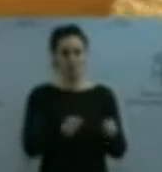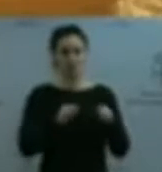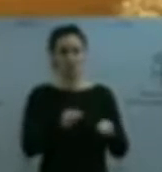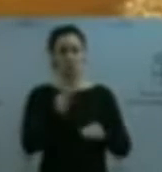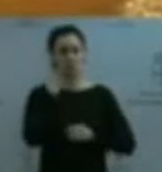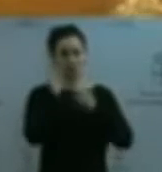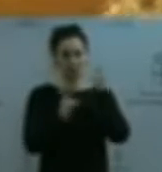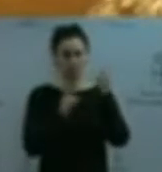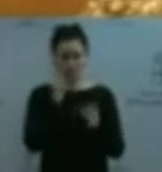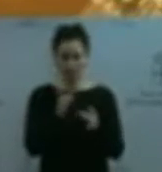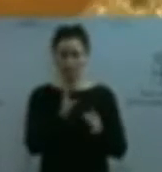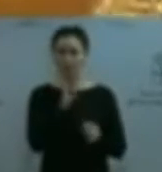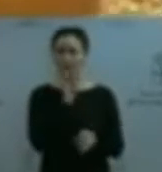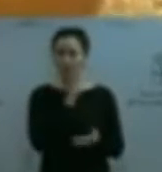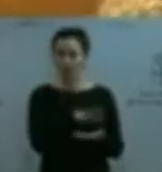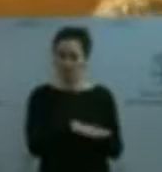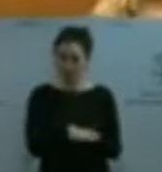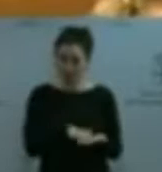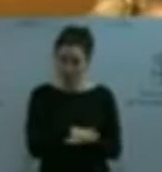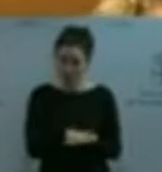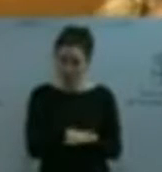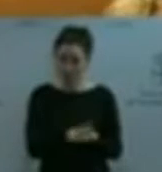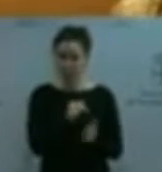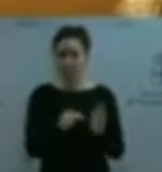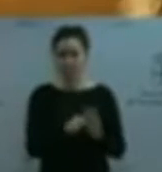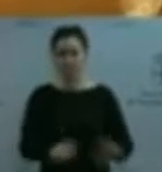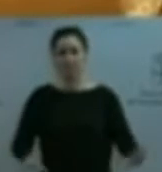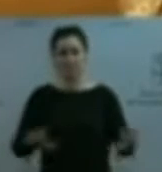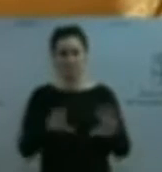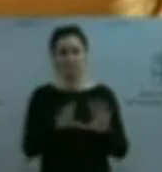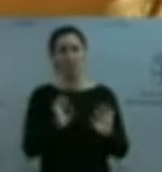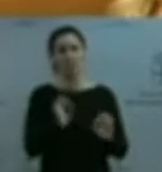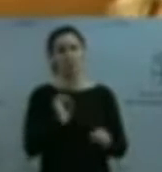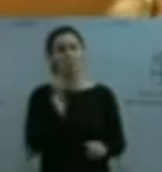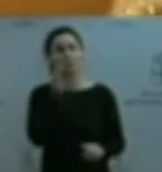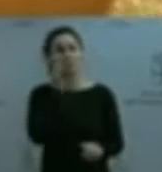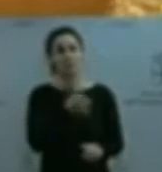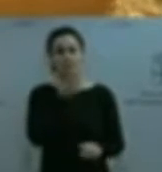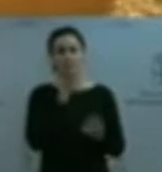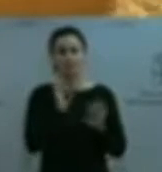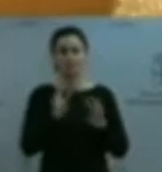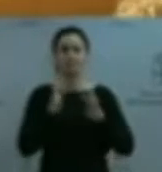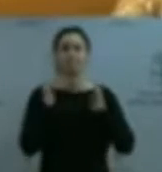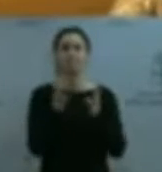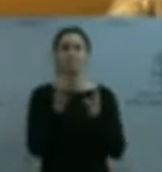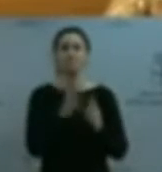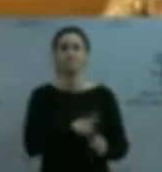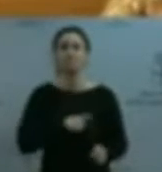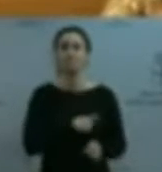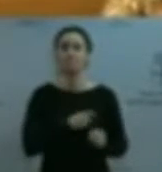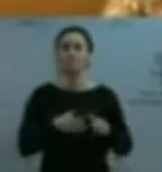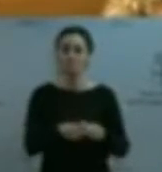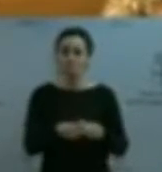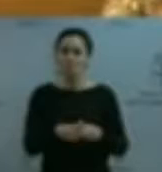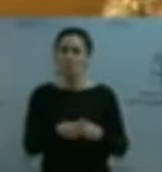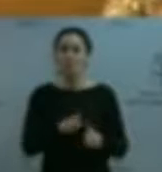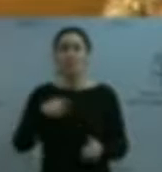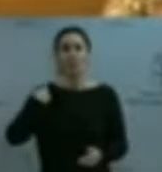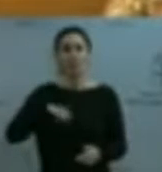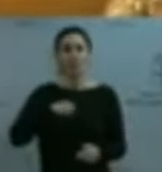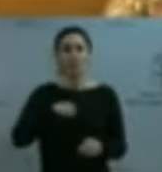en el 2010. Por cierto, como curiosidad, el Comité Náutico este todo lo presidía el que era concejal de Turismo de Gijón, José María Pérez, que